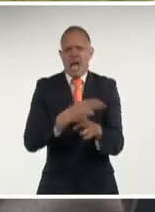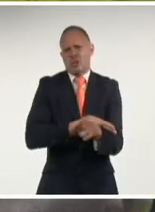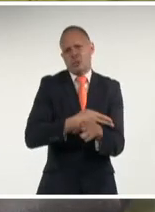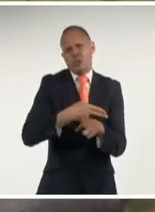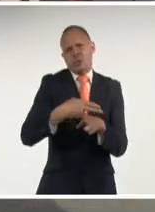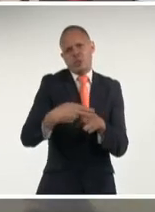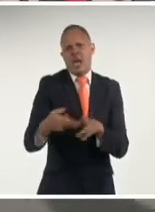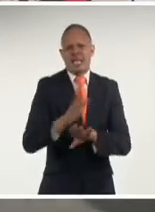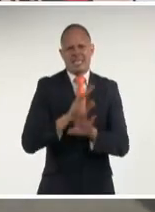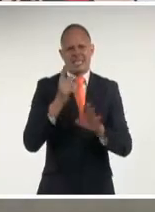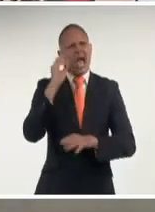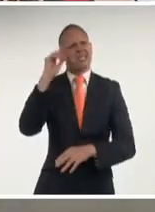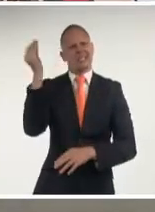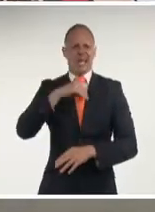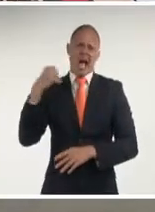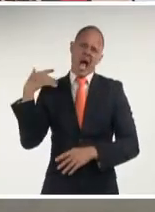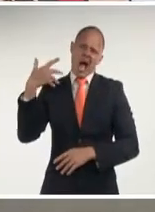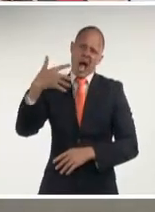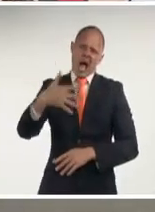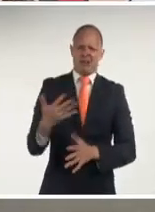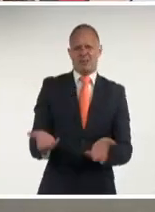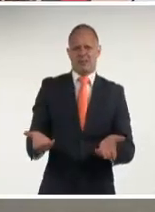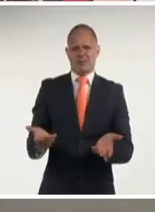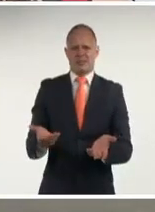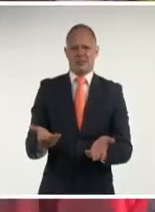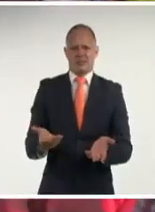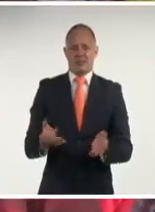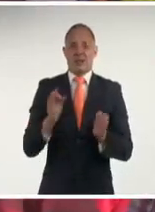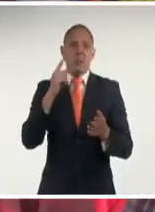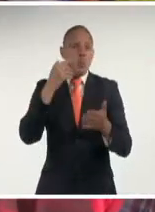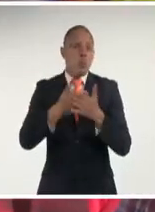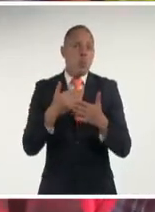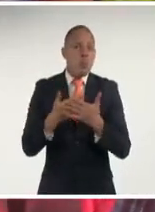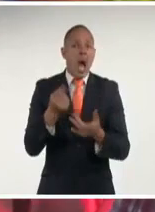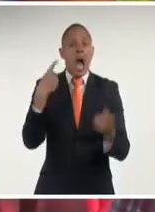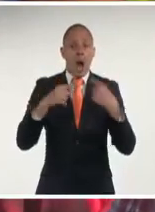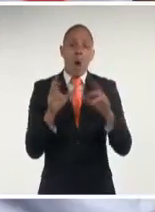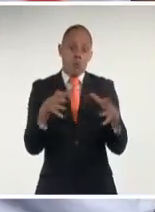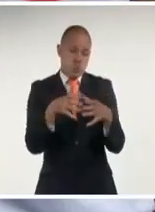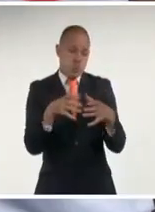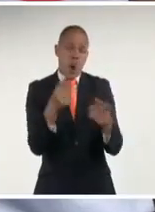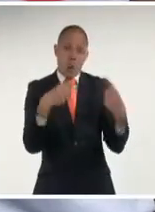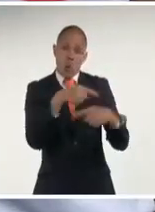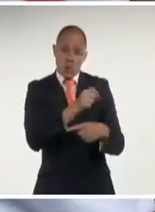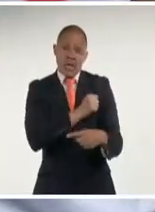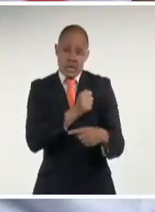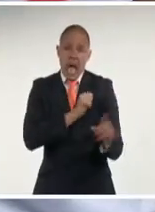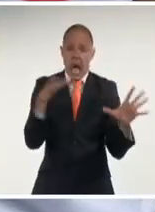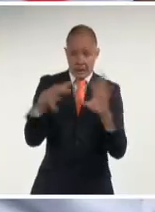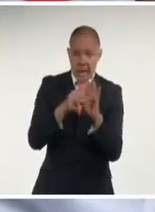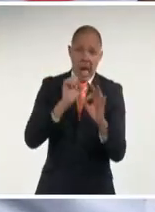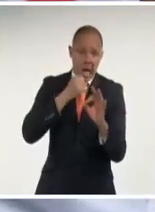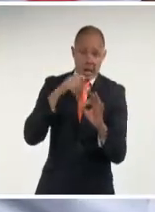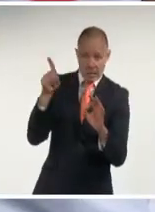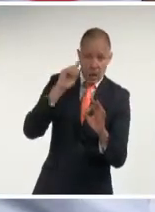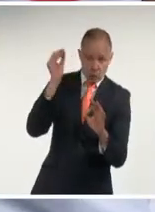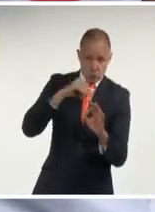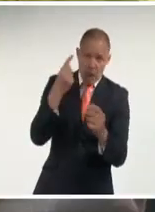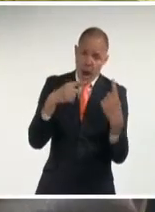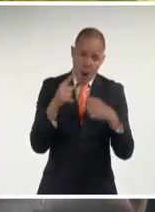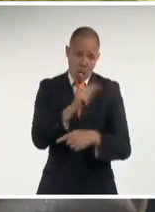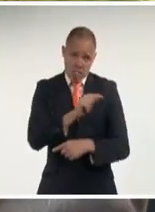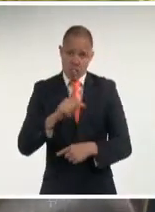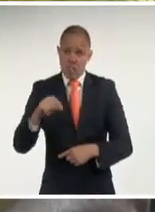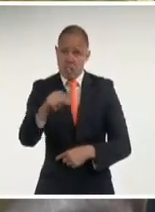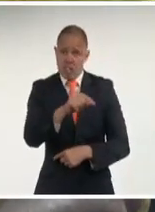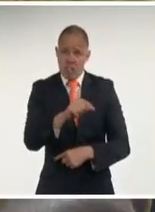enseñó que hay anexionistas. Pero solo podrán levantar la